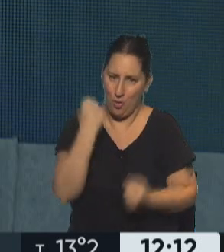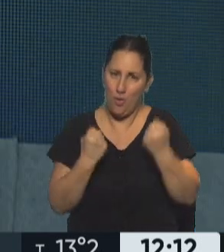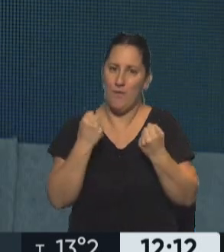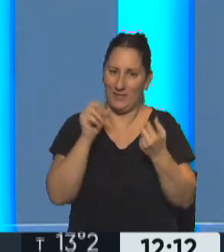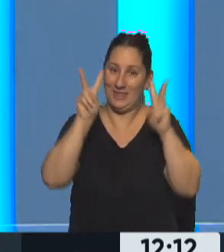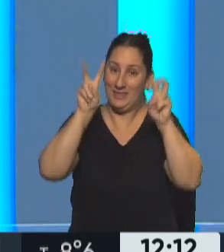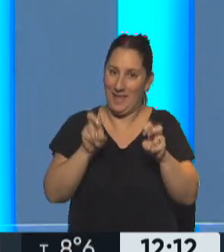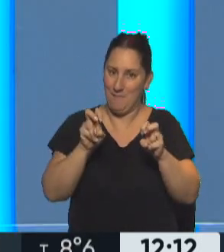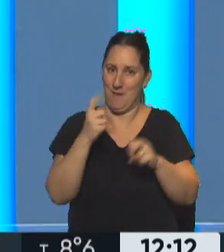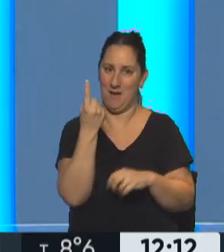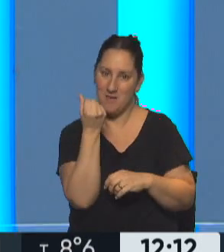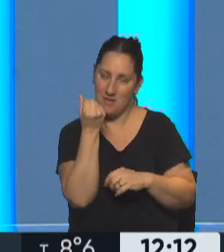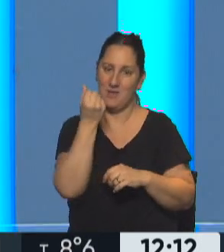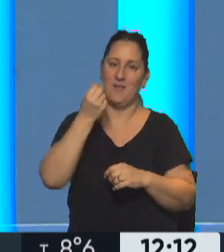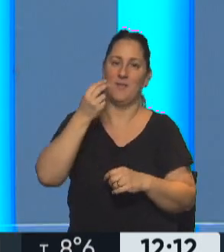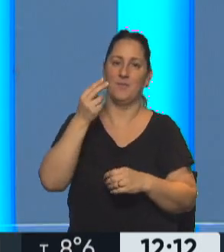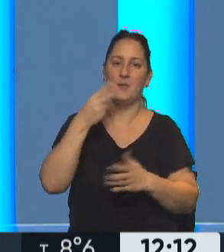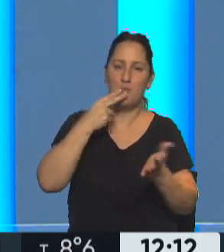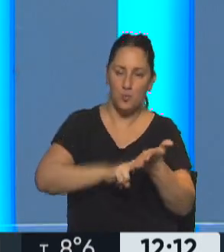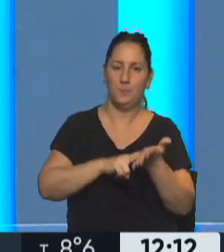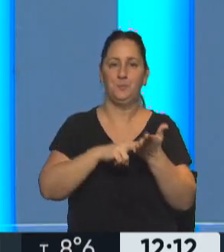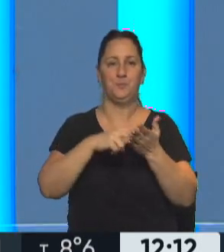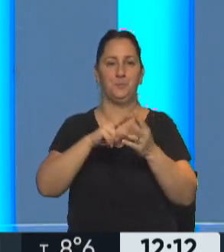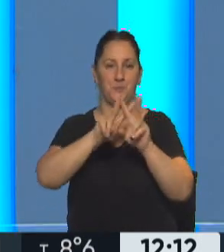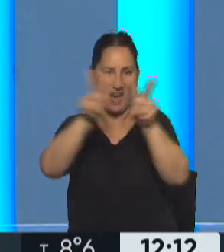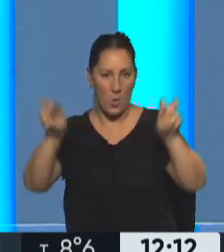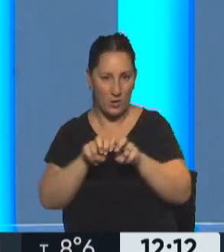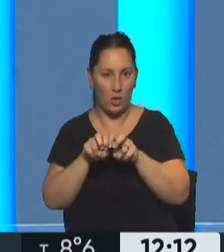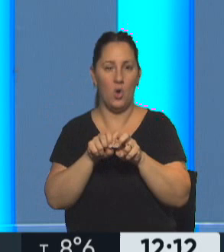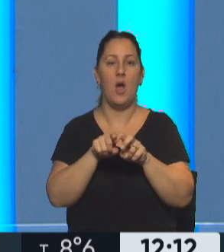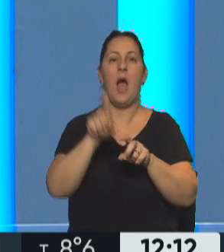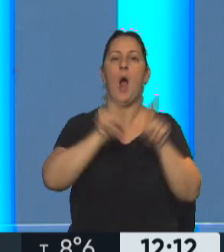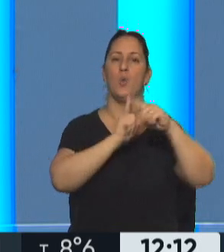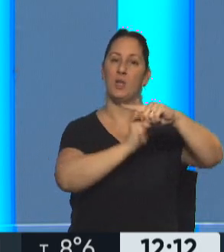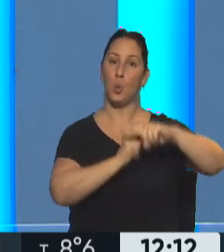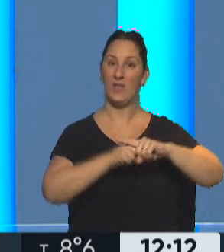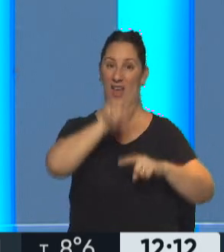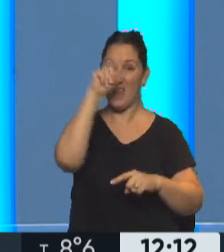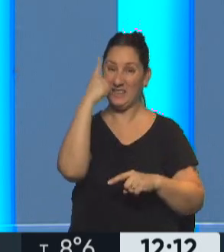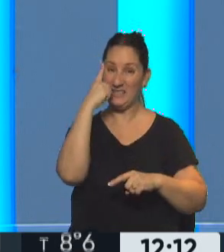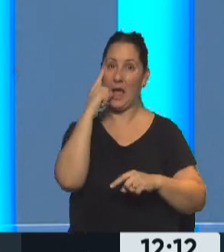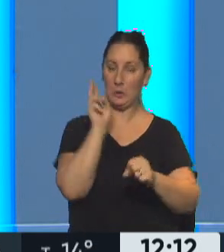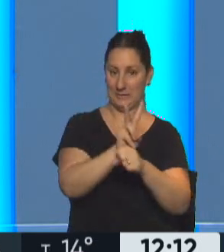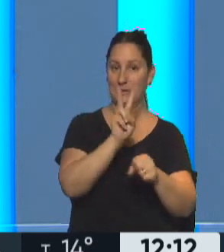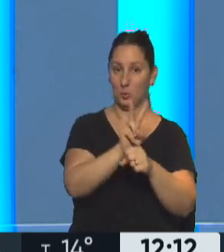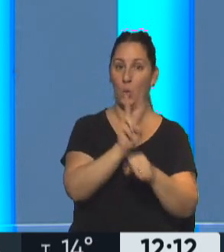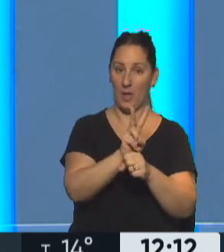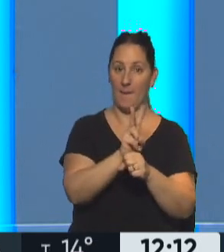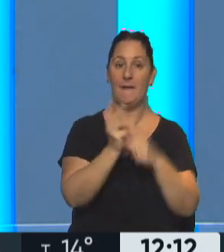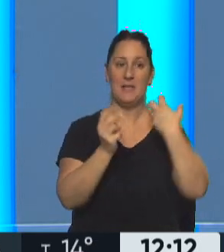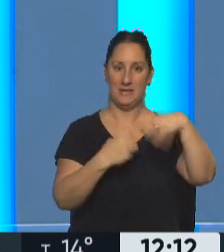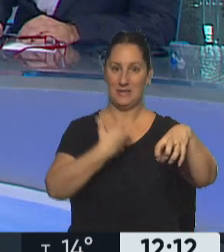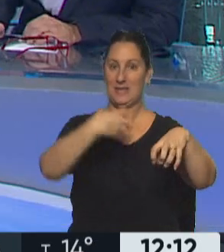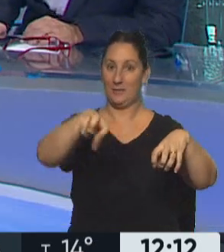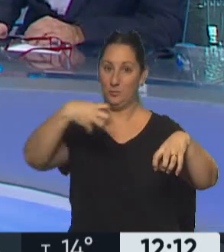fiscal. Hay varios anuncios que tienen que ver con ajuste en las cuentas públicas, que obviamente a todos estos sectores les